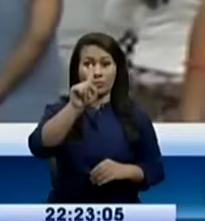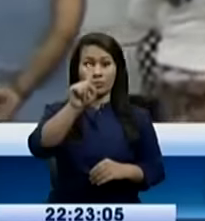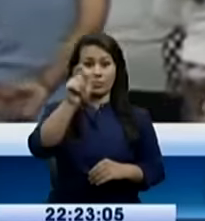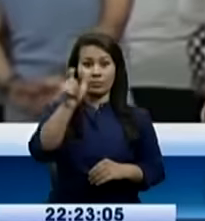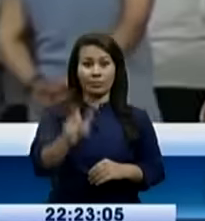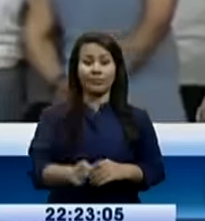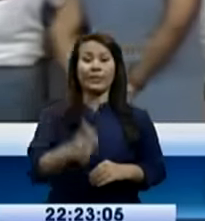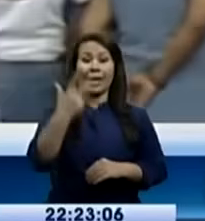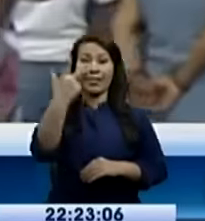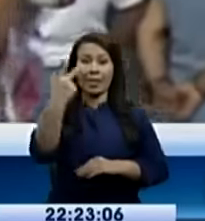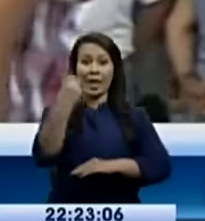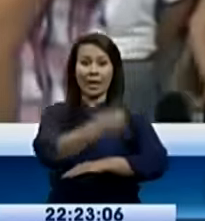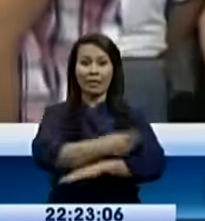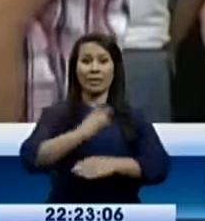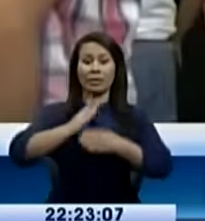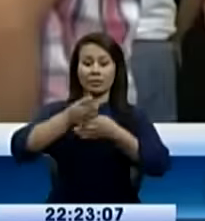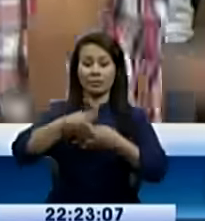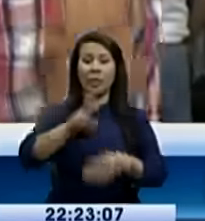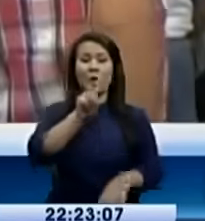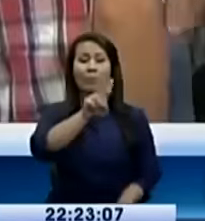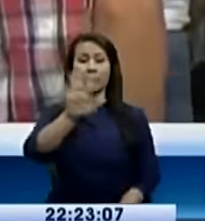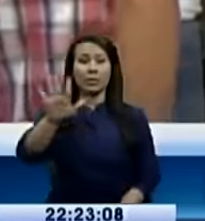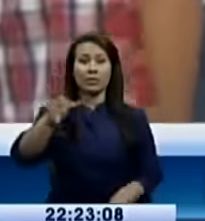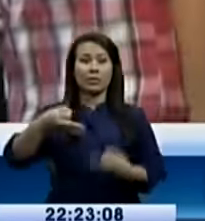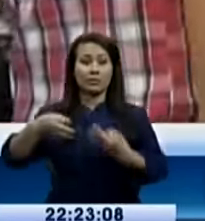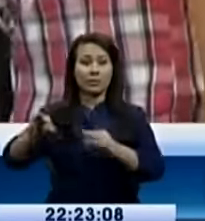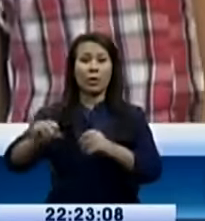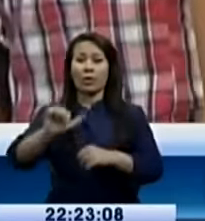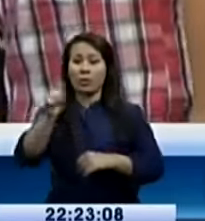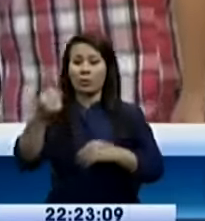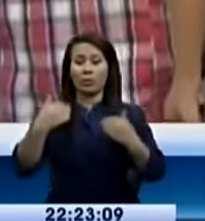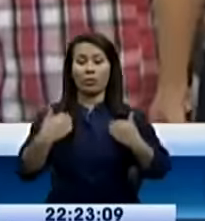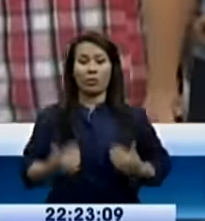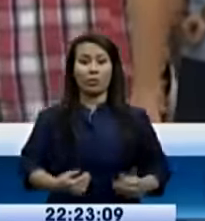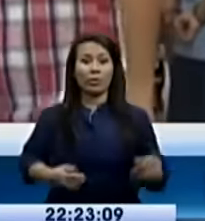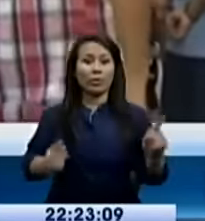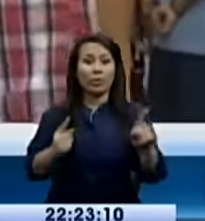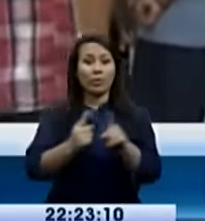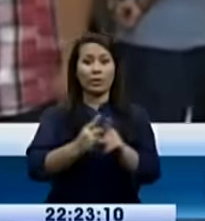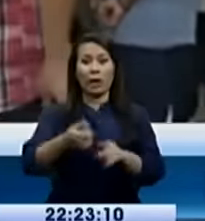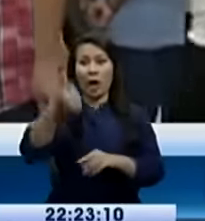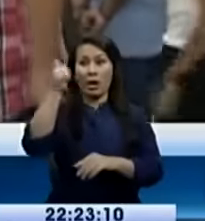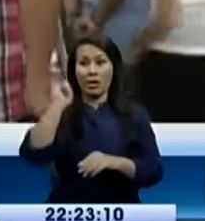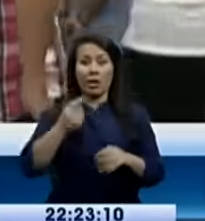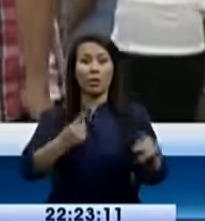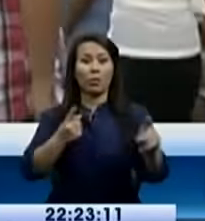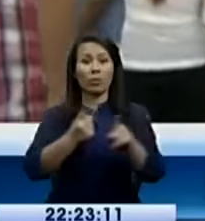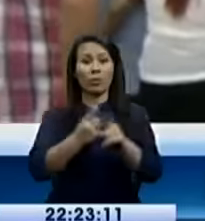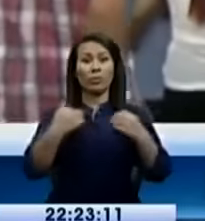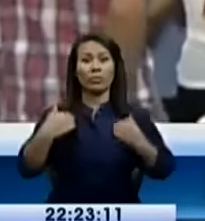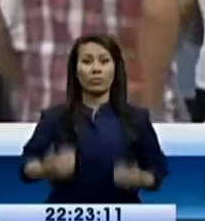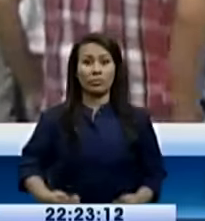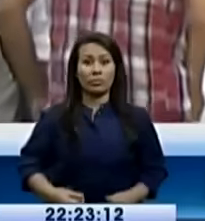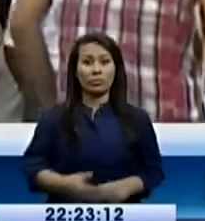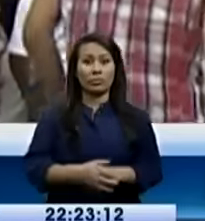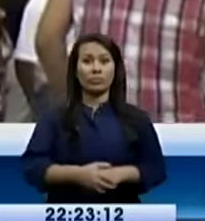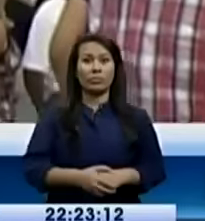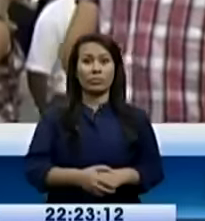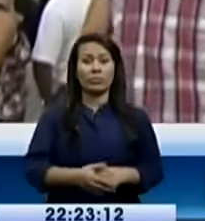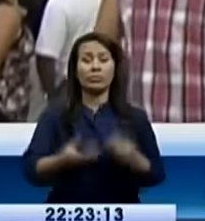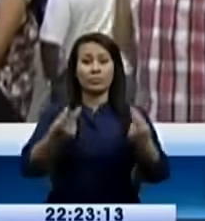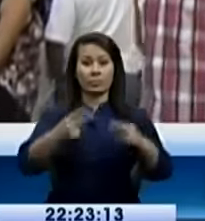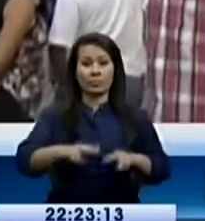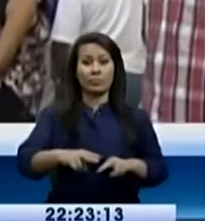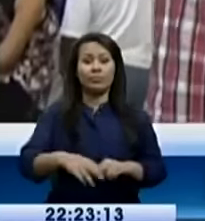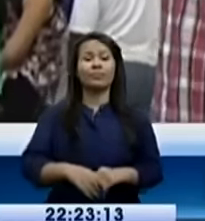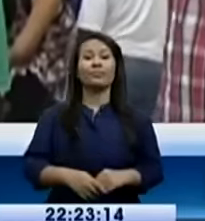aparecido 3 días después, el 25, y la otra, el otro cuerpo, habría aparecido el día de ayer. Para esto también el cónsul